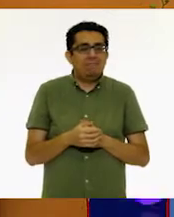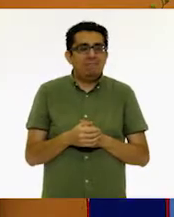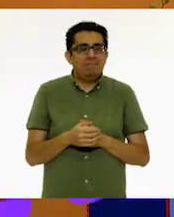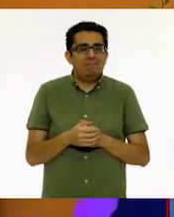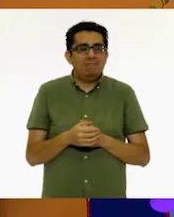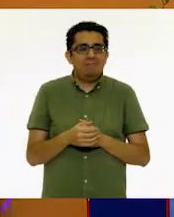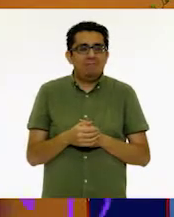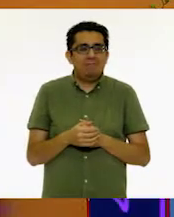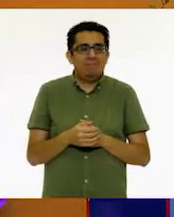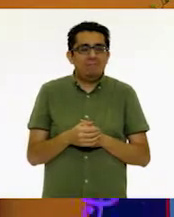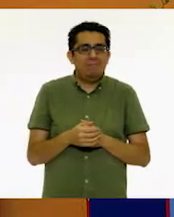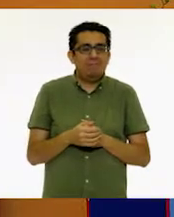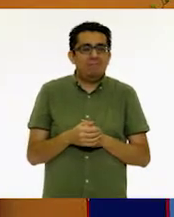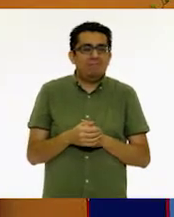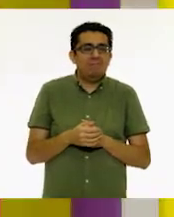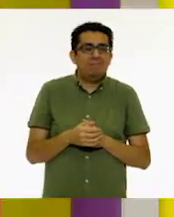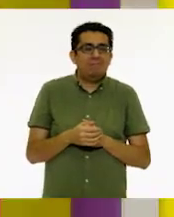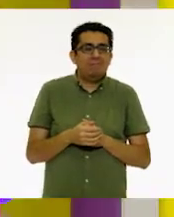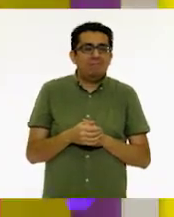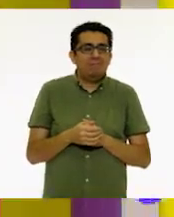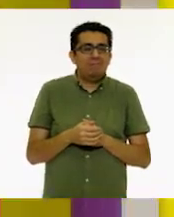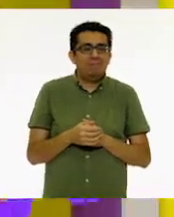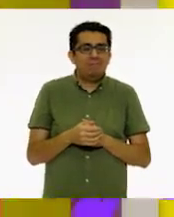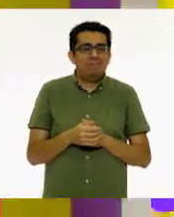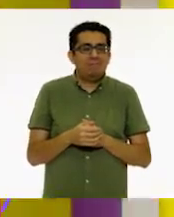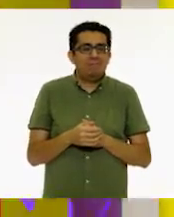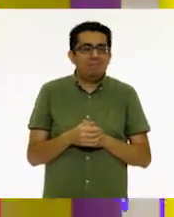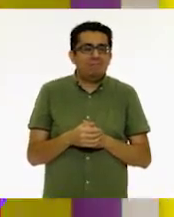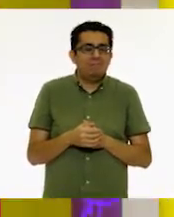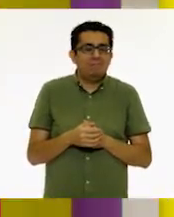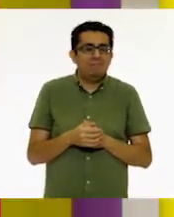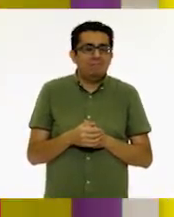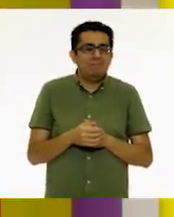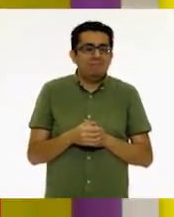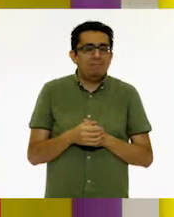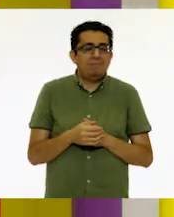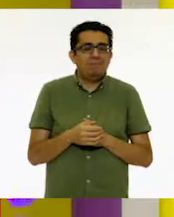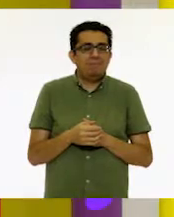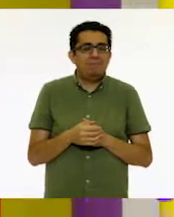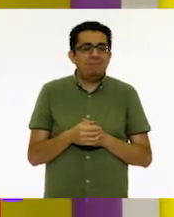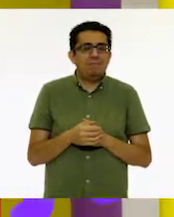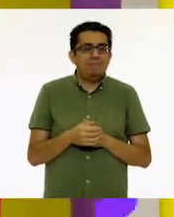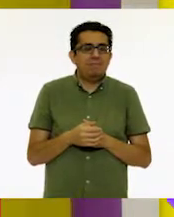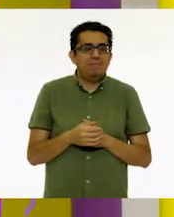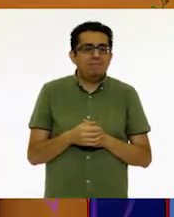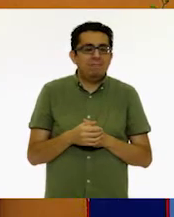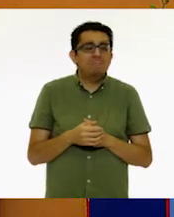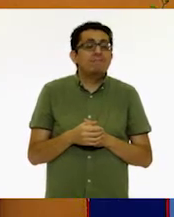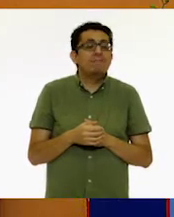Maridiusha, maridiusha, dubididu, dubididu.